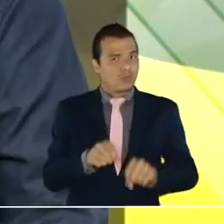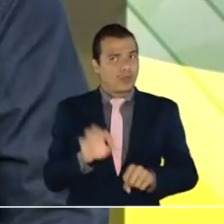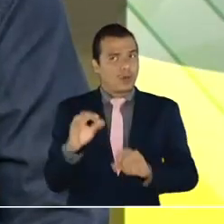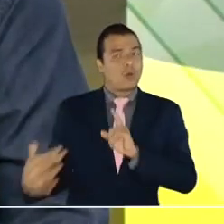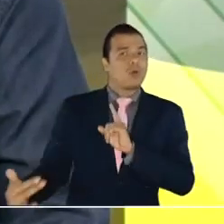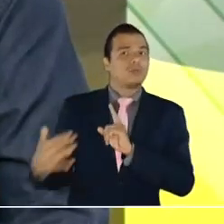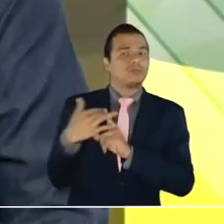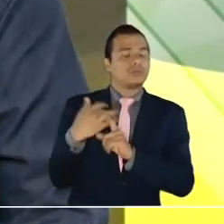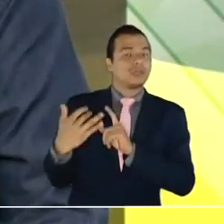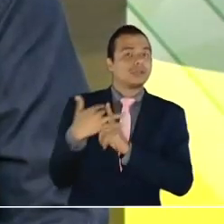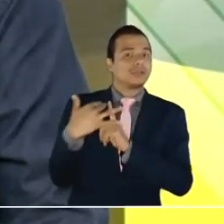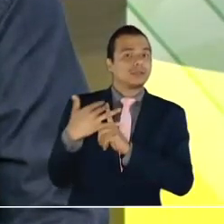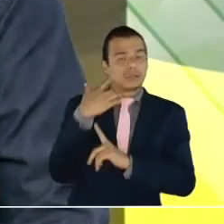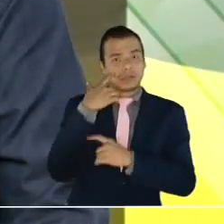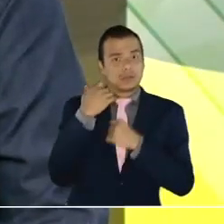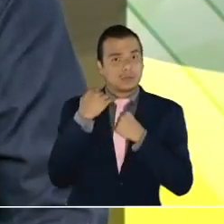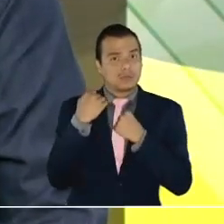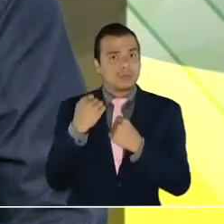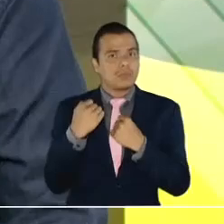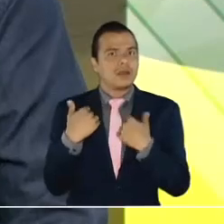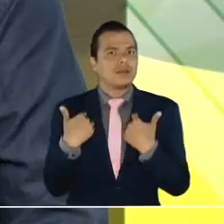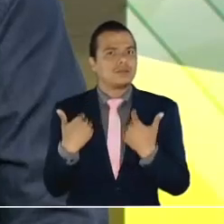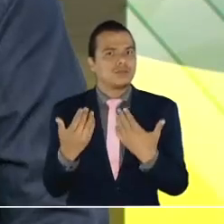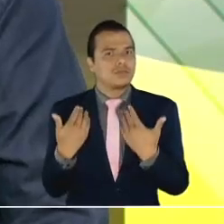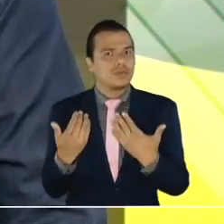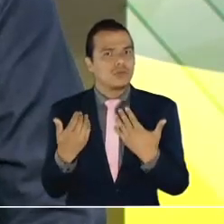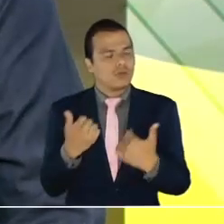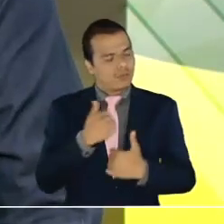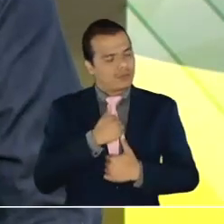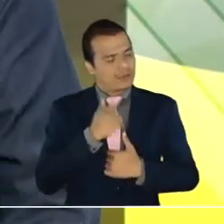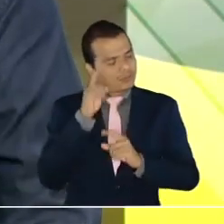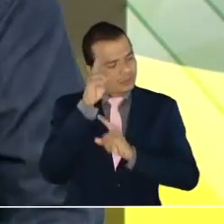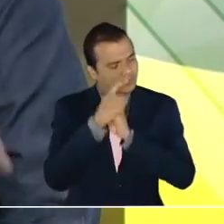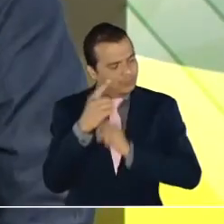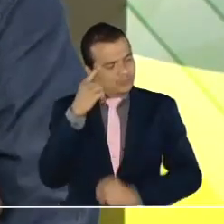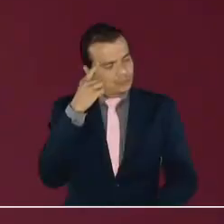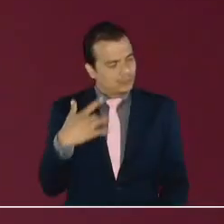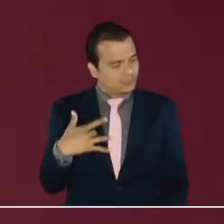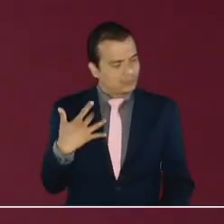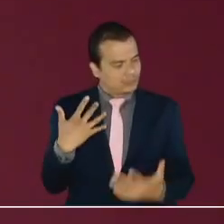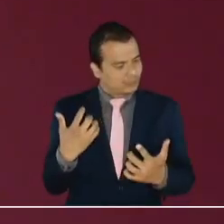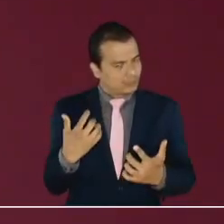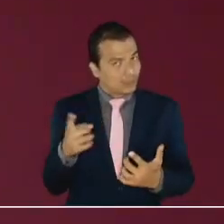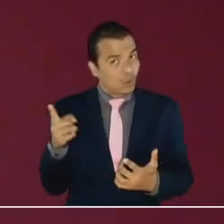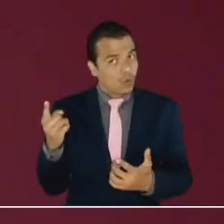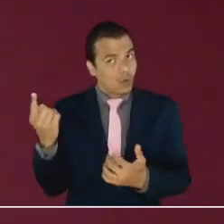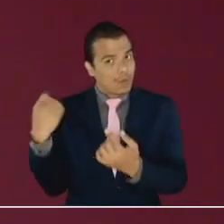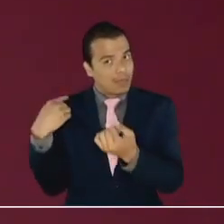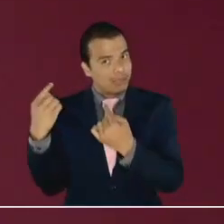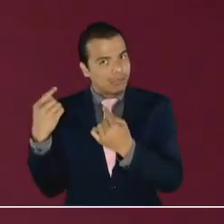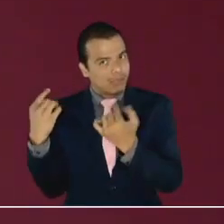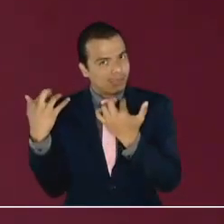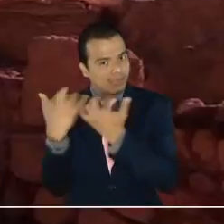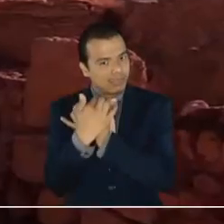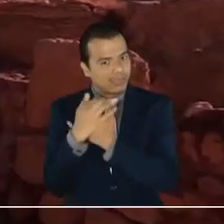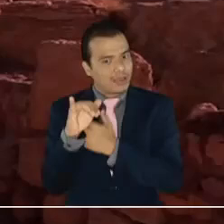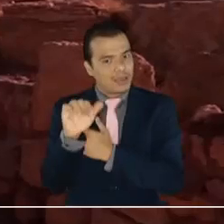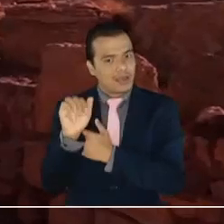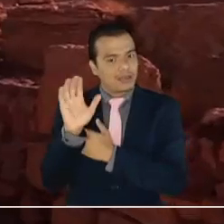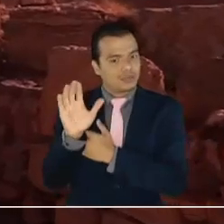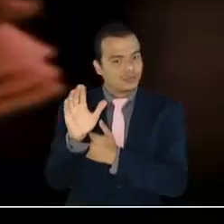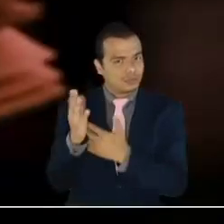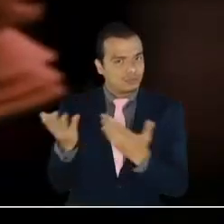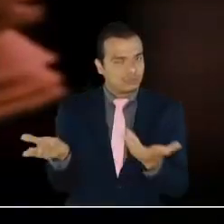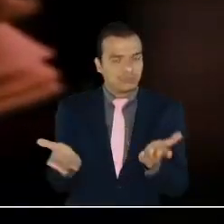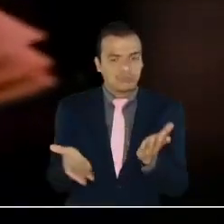avasallantes, inclinando la voluntad humana hacia los intereses de quién o quiénes? He ahí el dilema. Mi nuevo libro Nexus explora